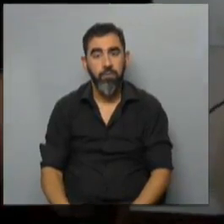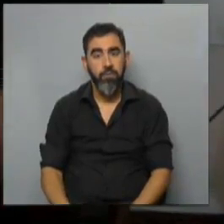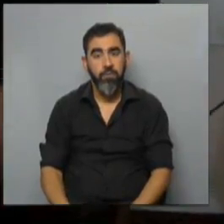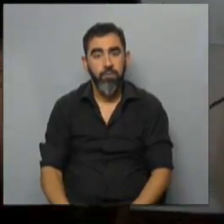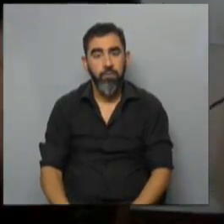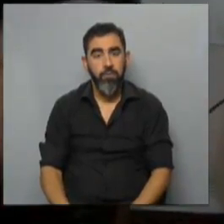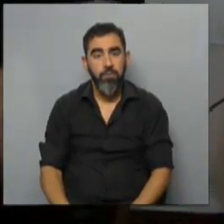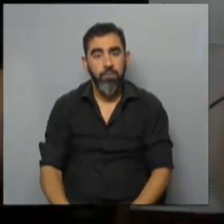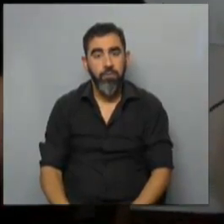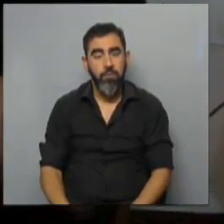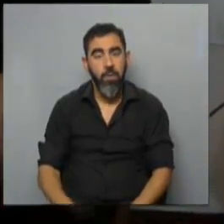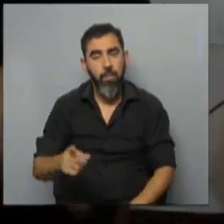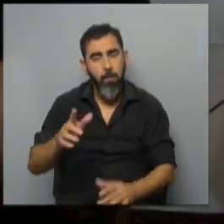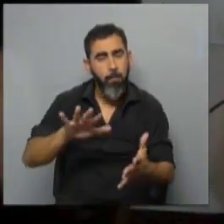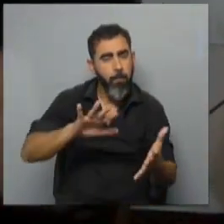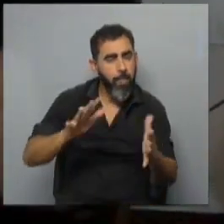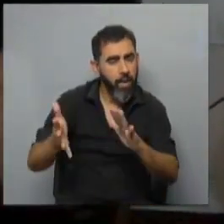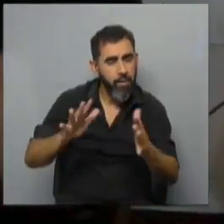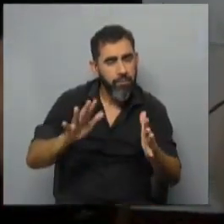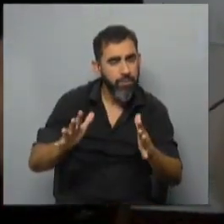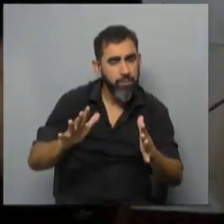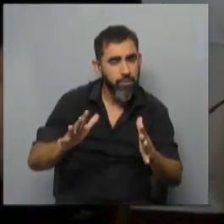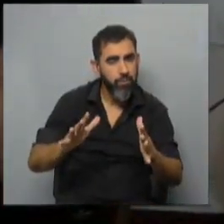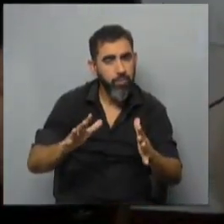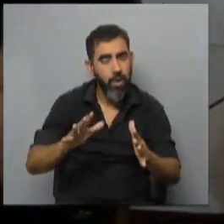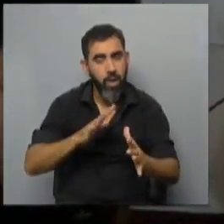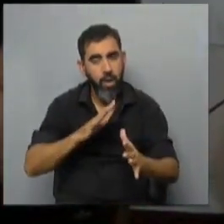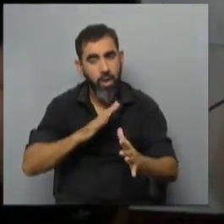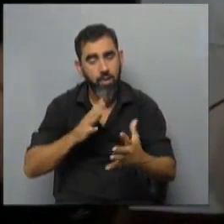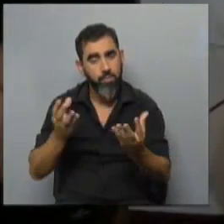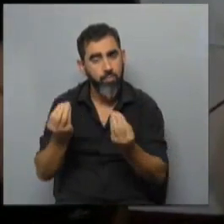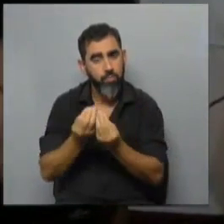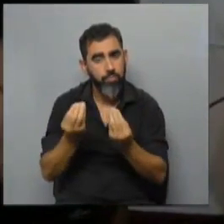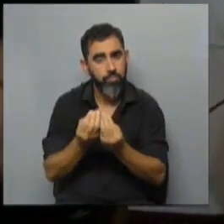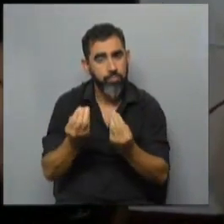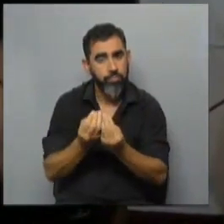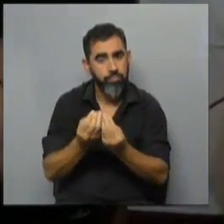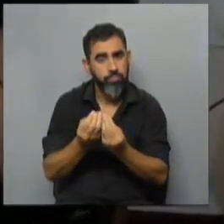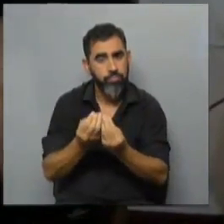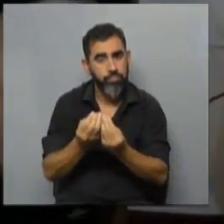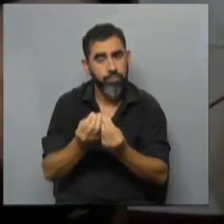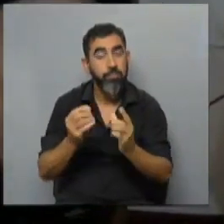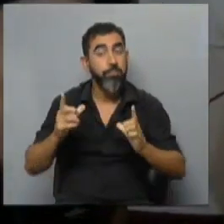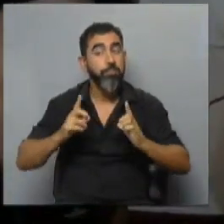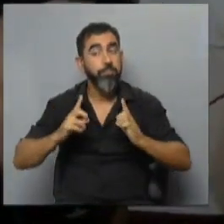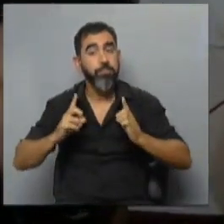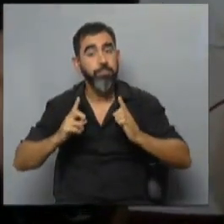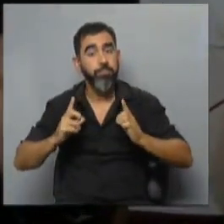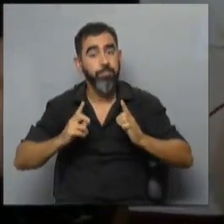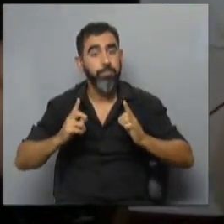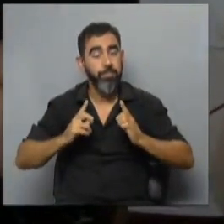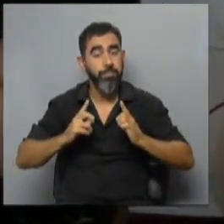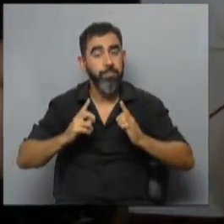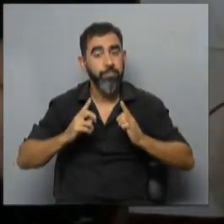como ves ve similitudes porque hay como una gran ola digamos de expectativa por